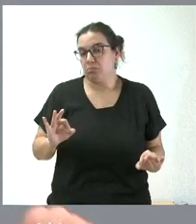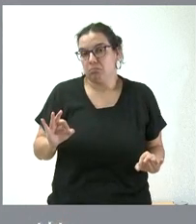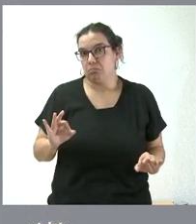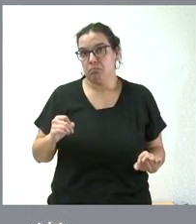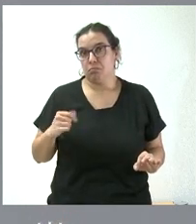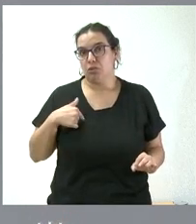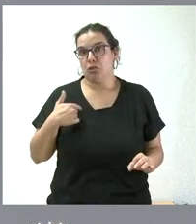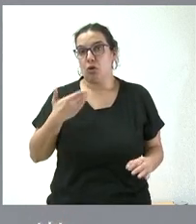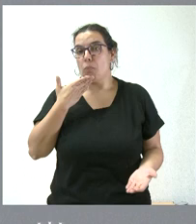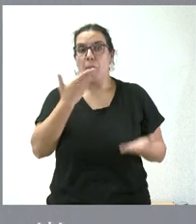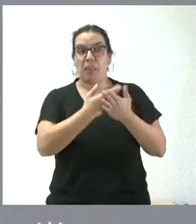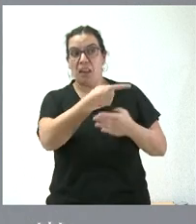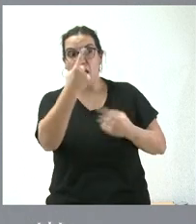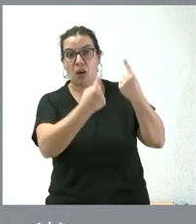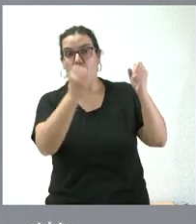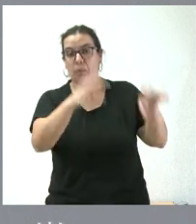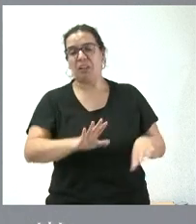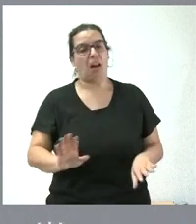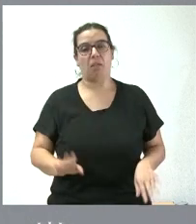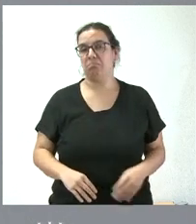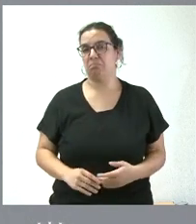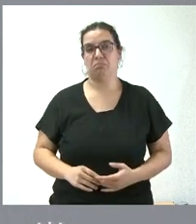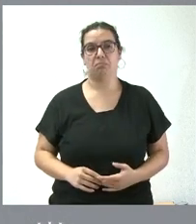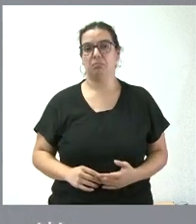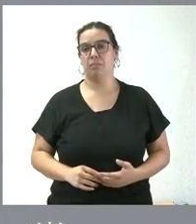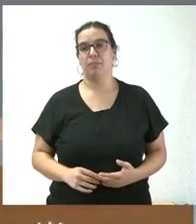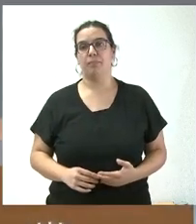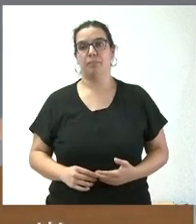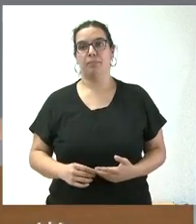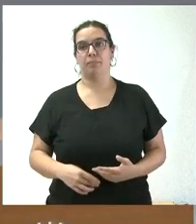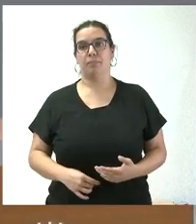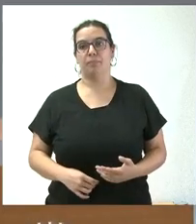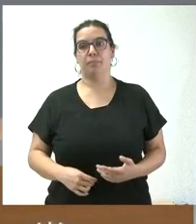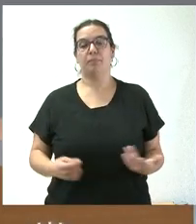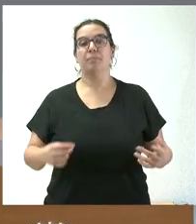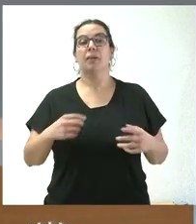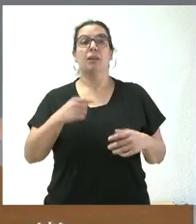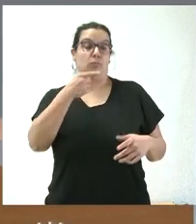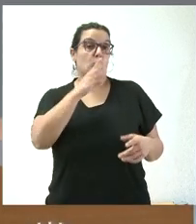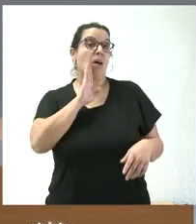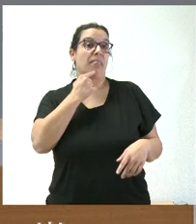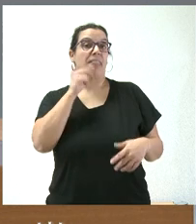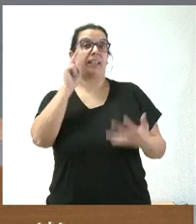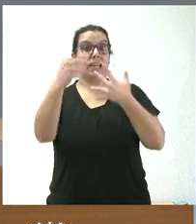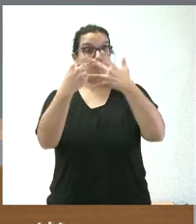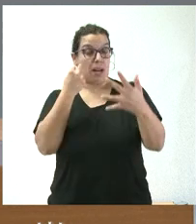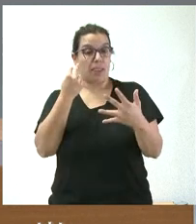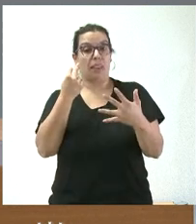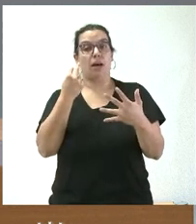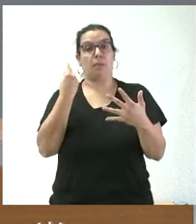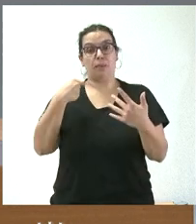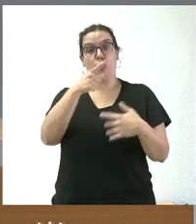dimisión de ningún miembro de la oposición en aras de esa transparencia que pedía usted al